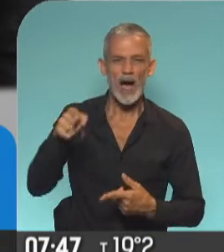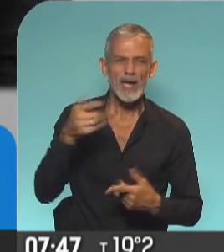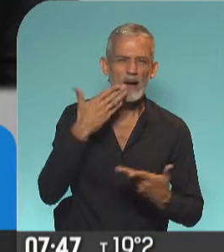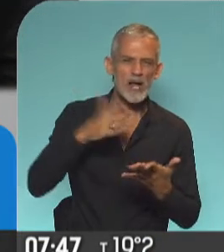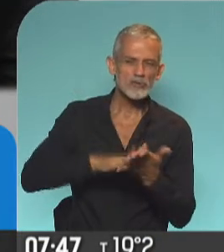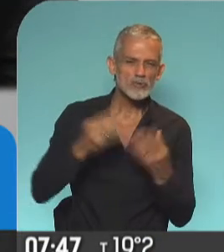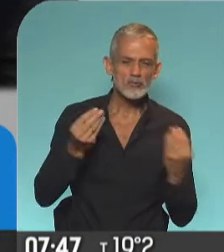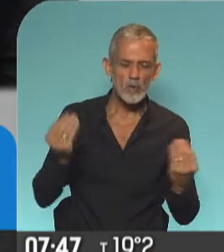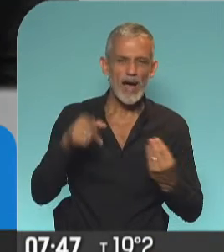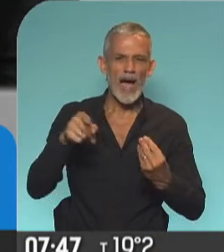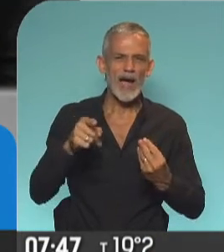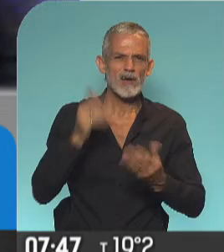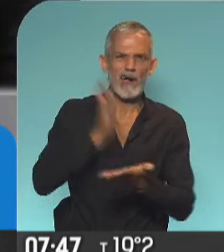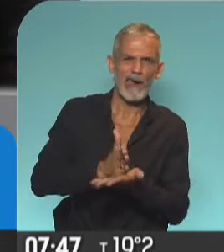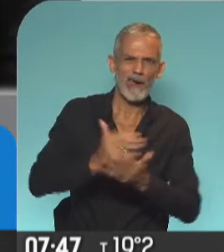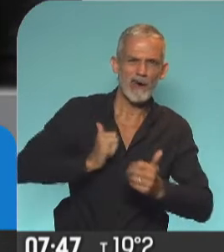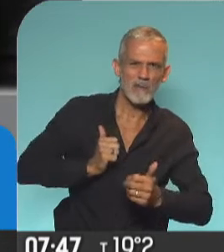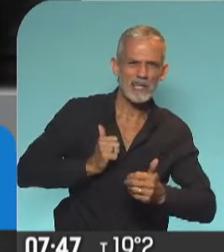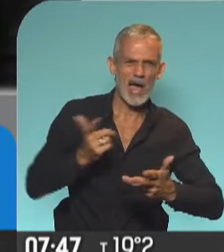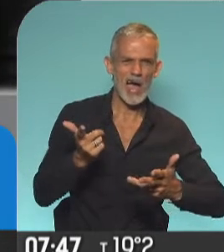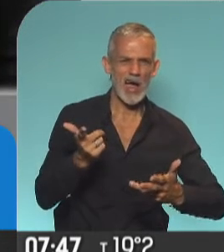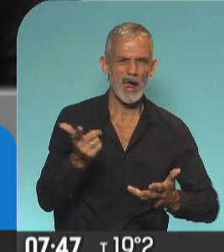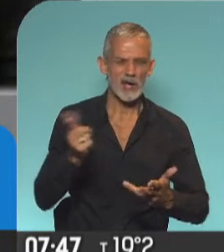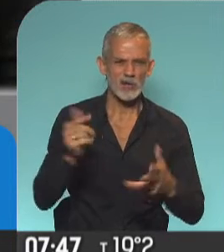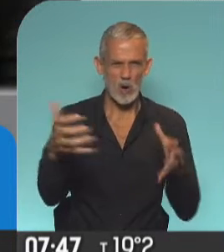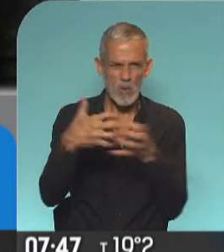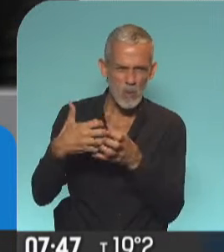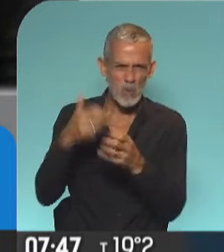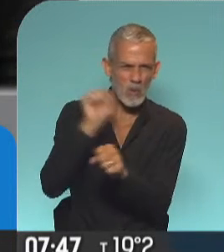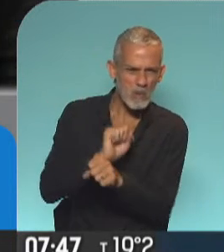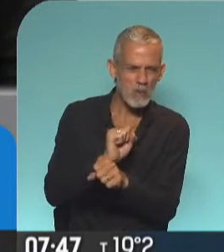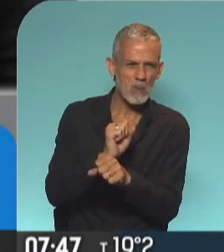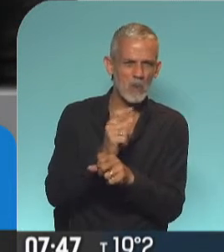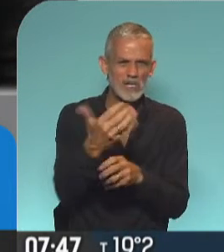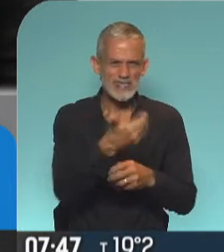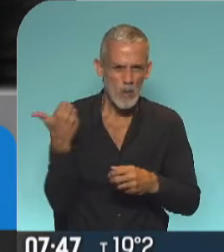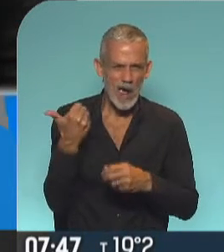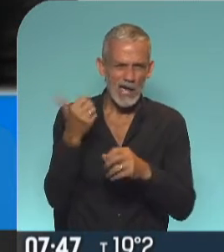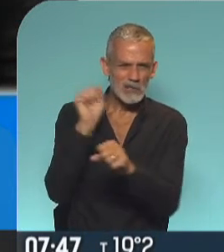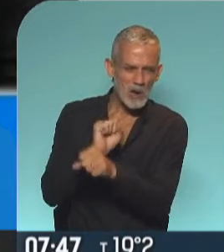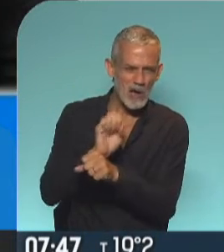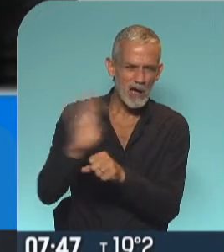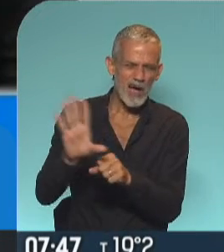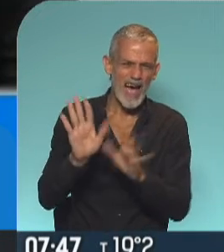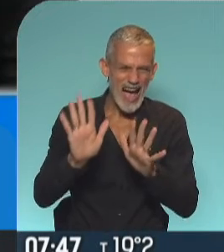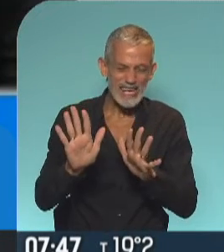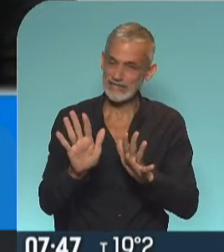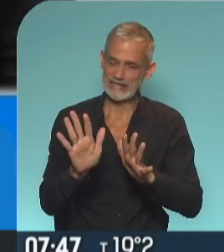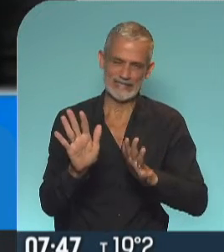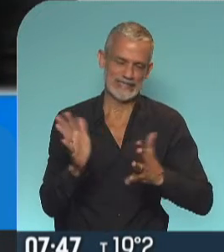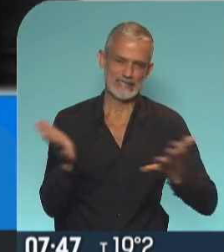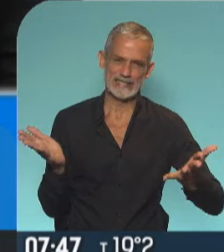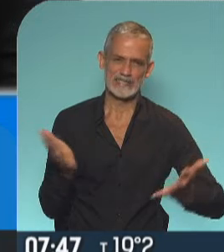hablar de una dictadura, de ahí de hablar de que a la gente la secuestran, ¿no? La verdad